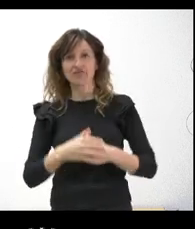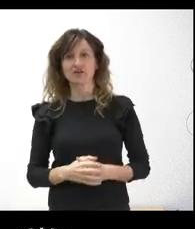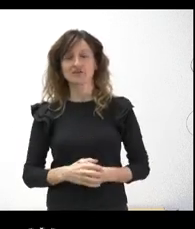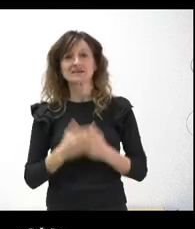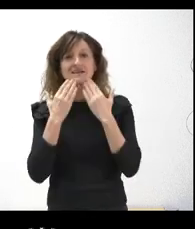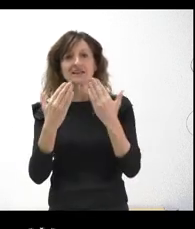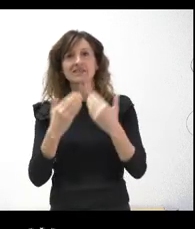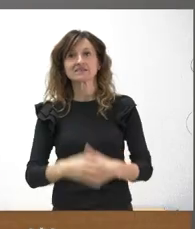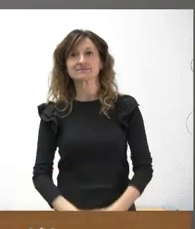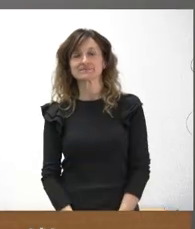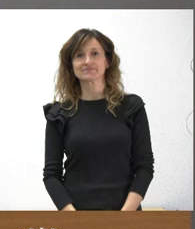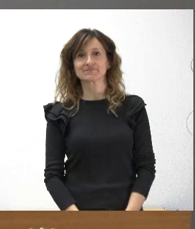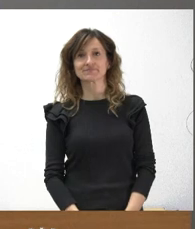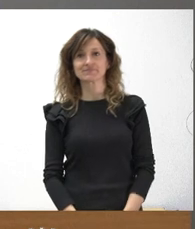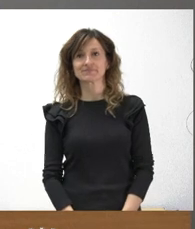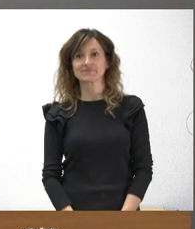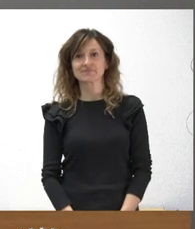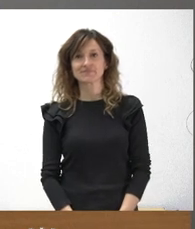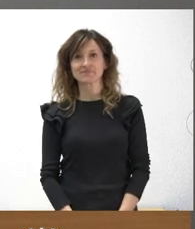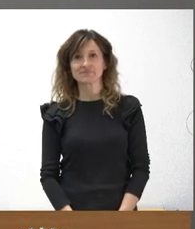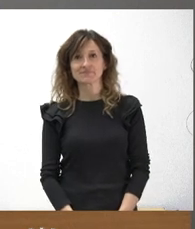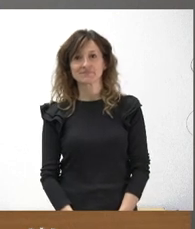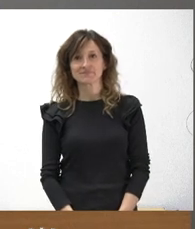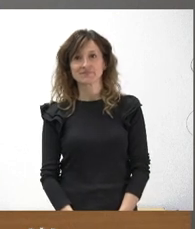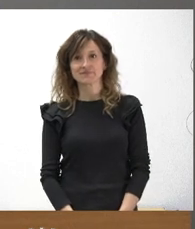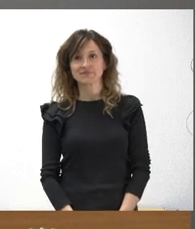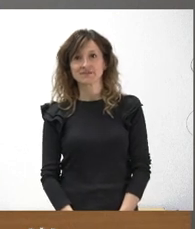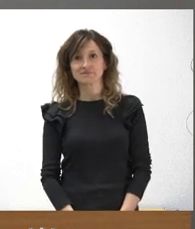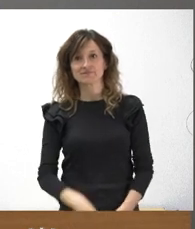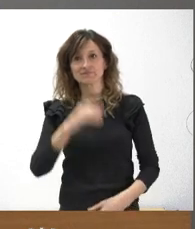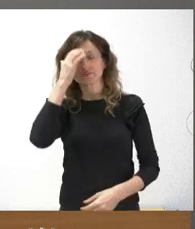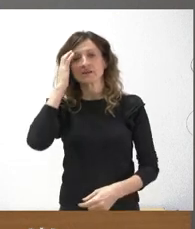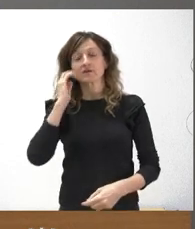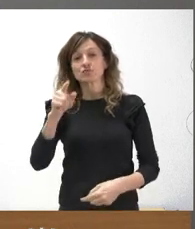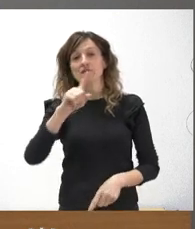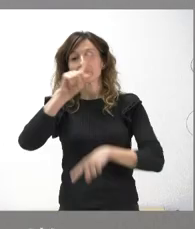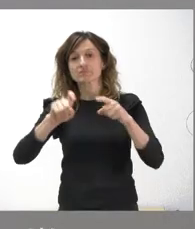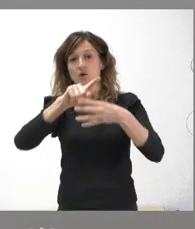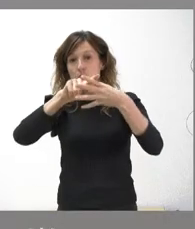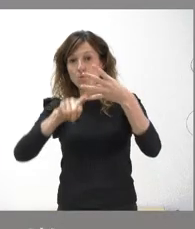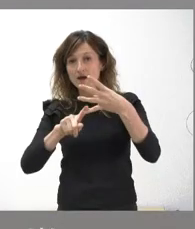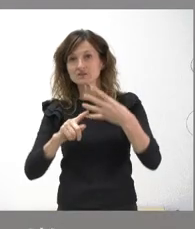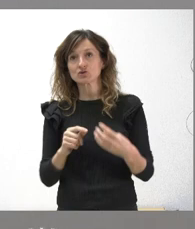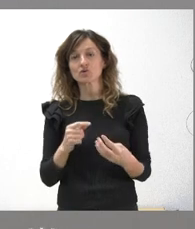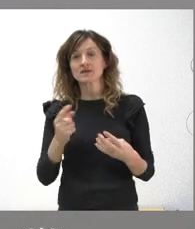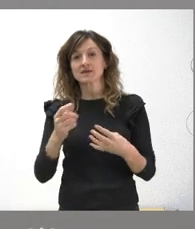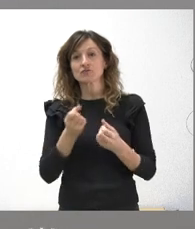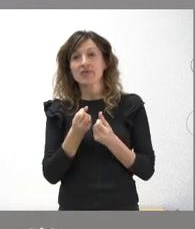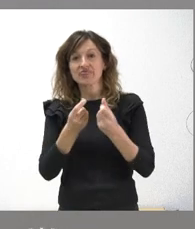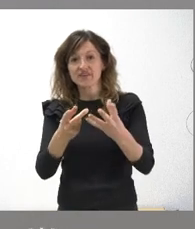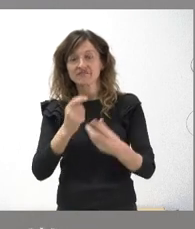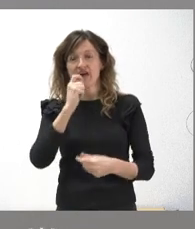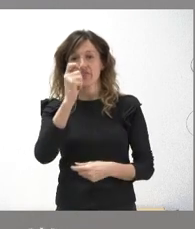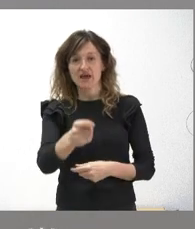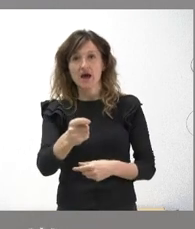Muchas gracias Pues muchas gracias a usted sobre los cuatro temas que plantea le daremos la cifra pero sí le